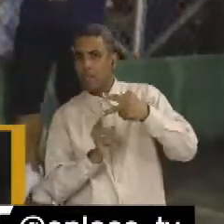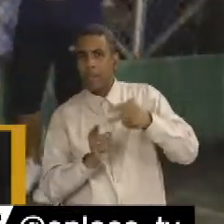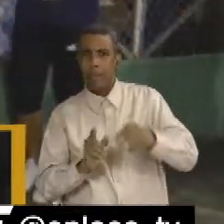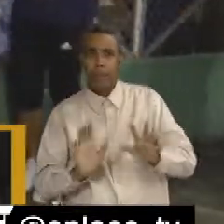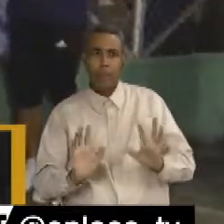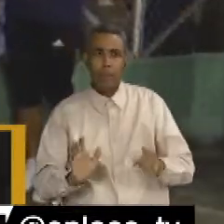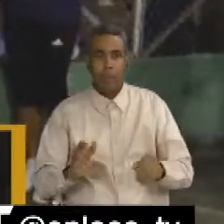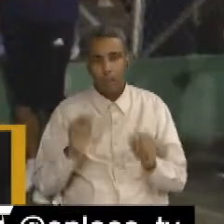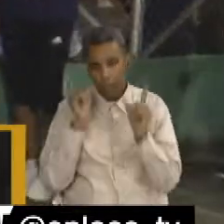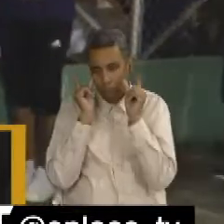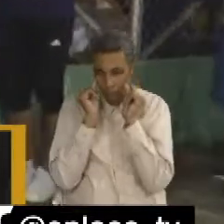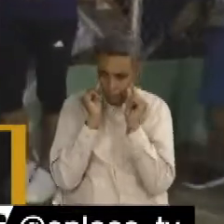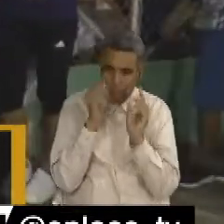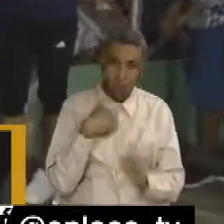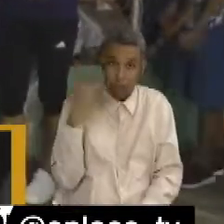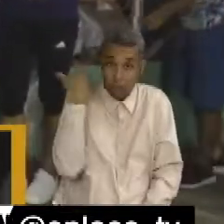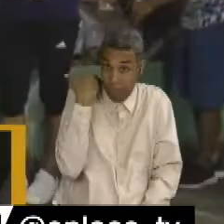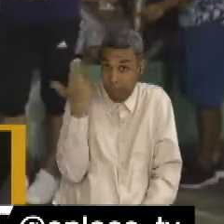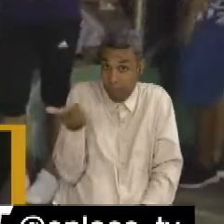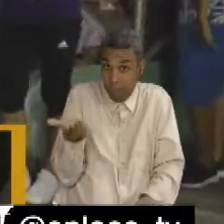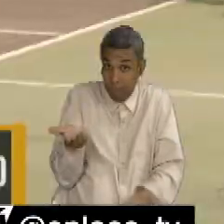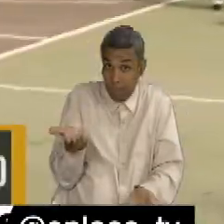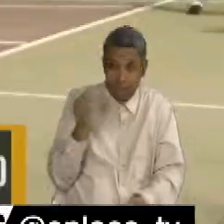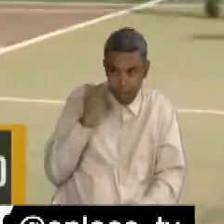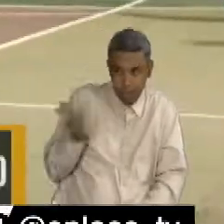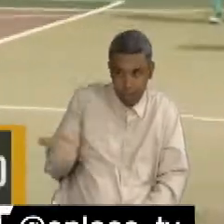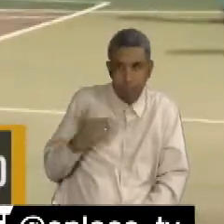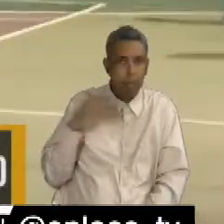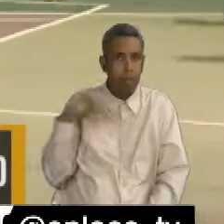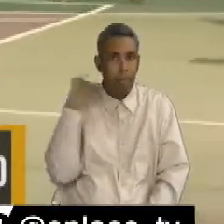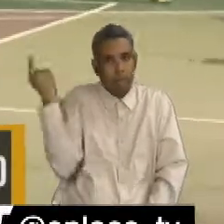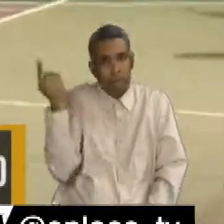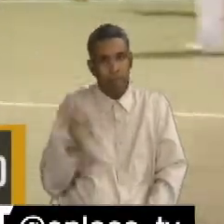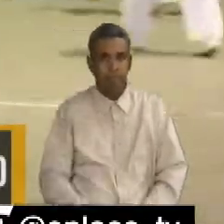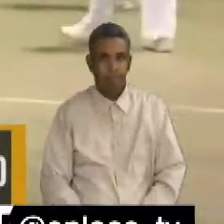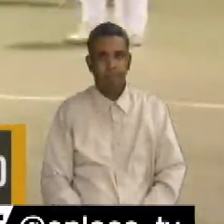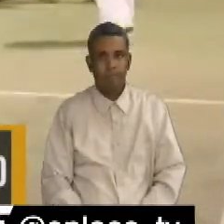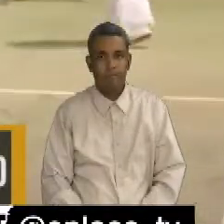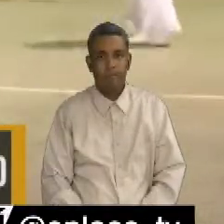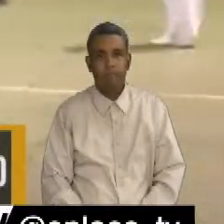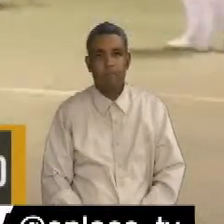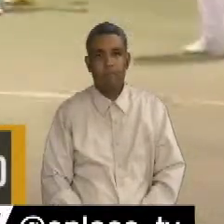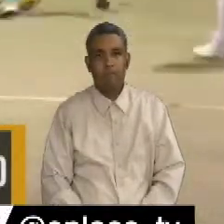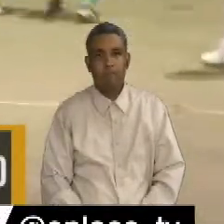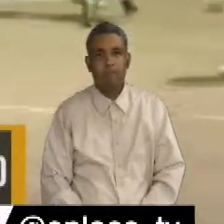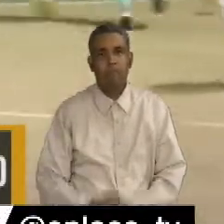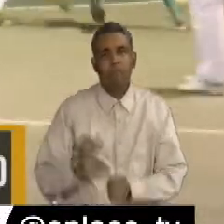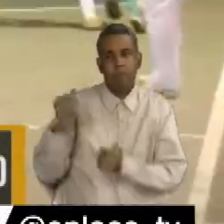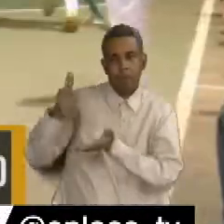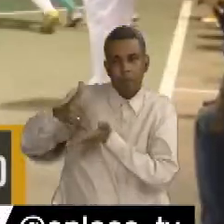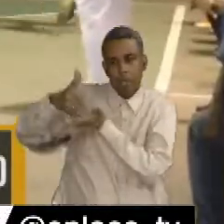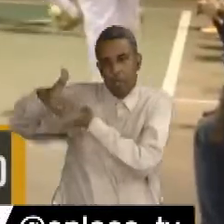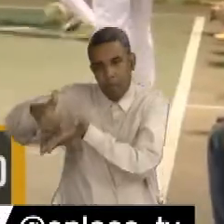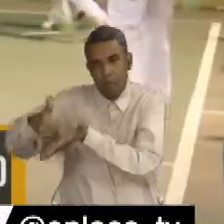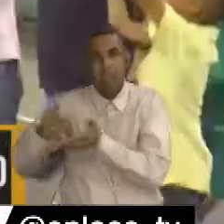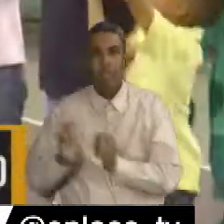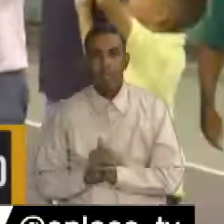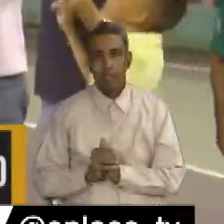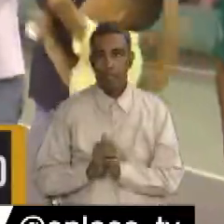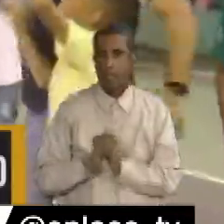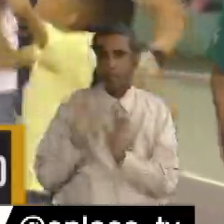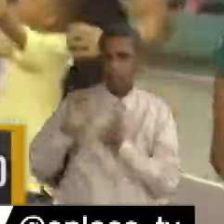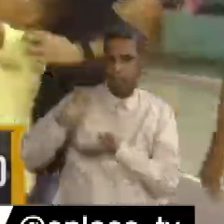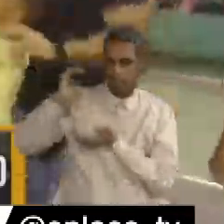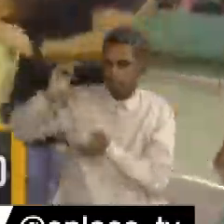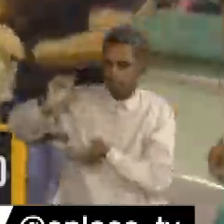muy dormidos, y mire, ahí está el resultado. Los equipos que ocuparon los primeros puestos se les entregó su trofeo y respectivo premio, y